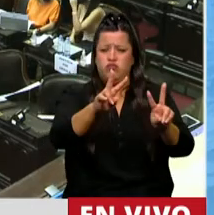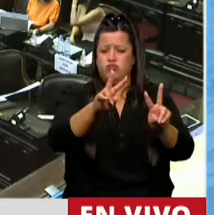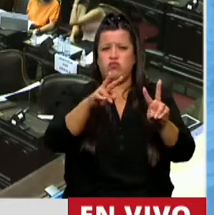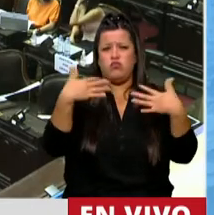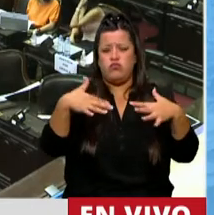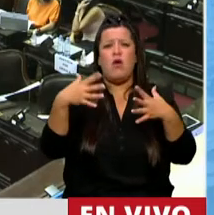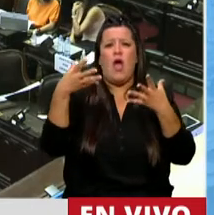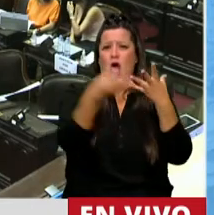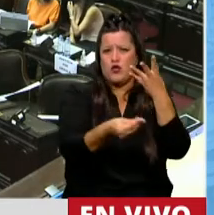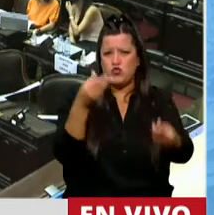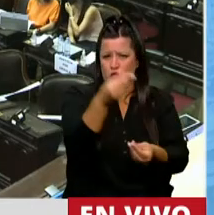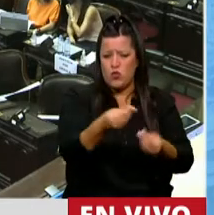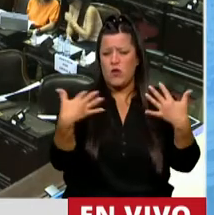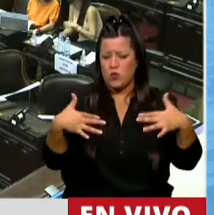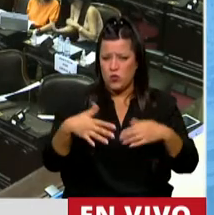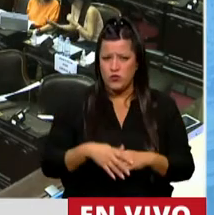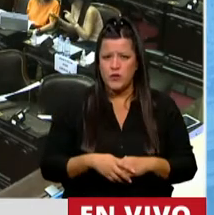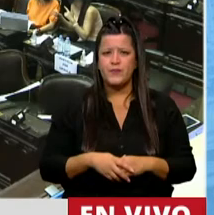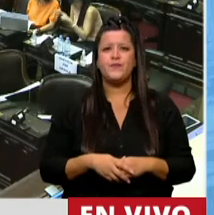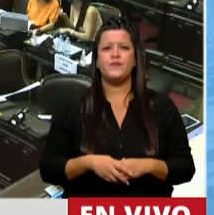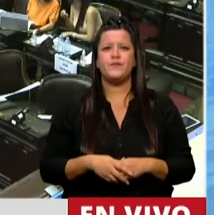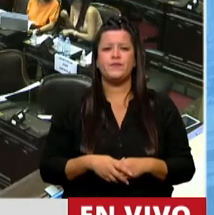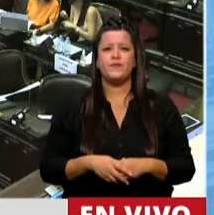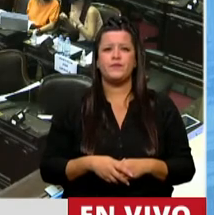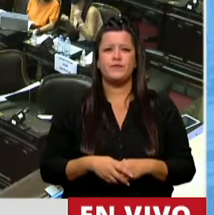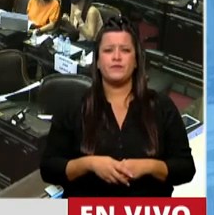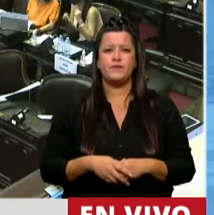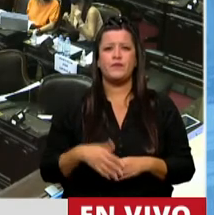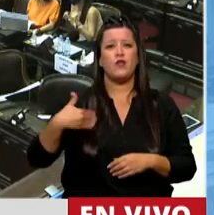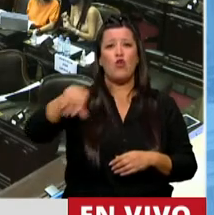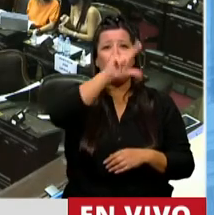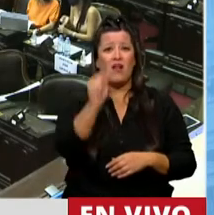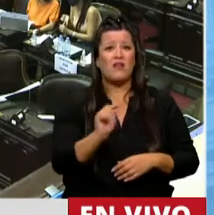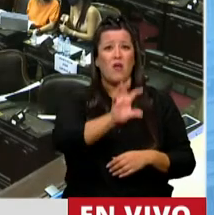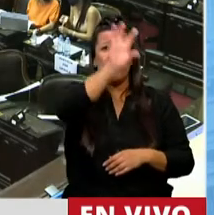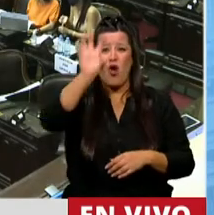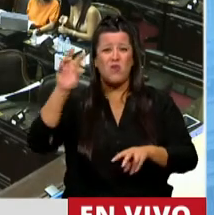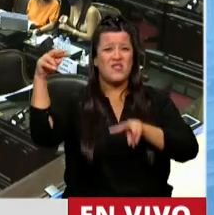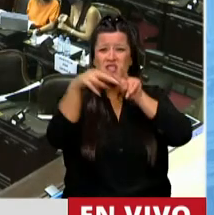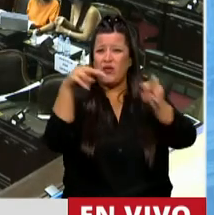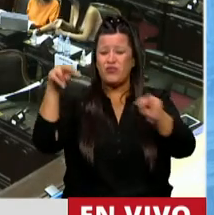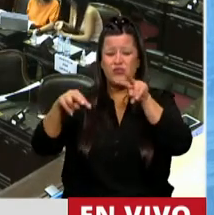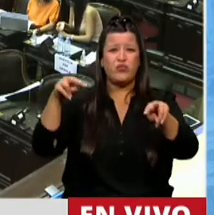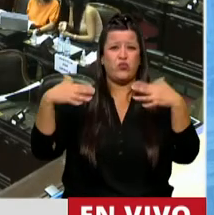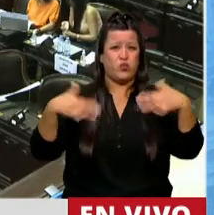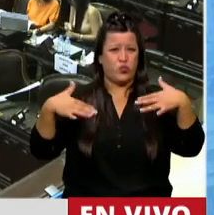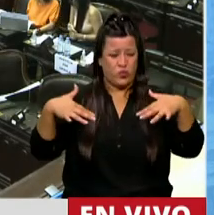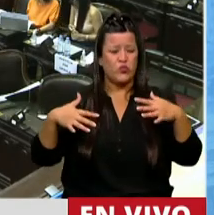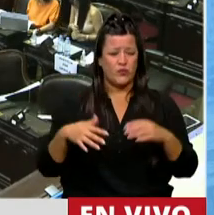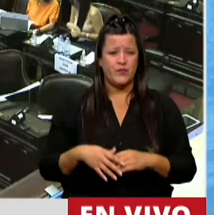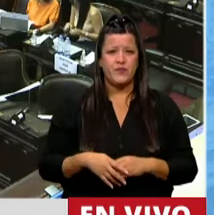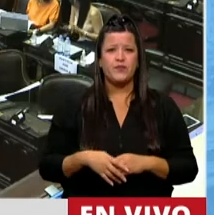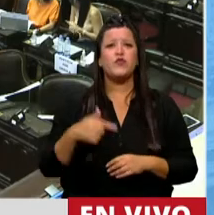solidaridad. Repercutió en cada uno de los rincones de nuestro país. Tuve oportunidad